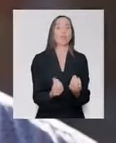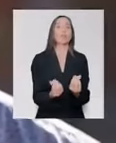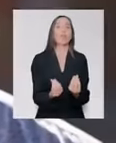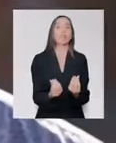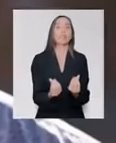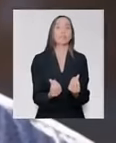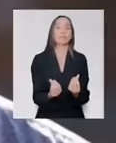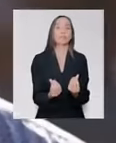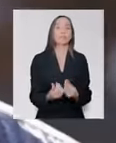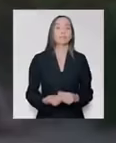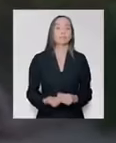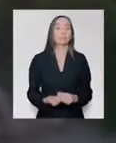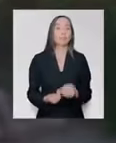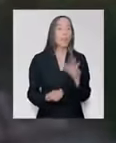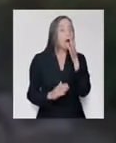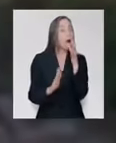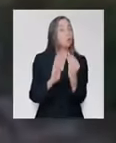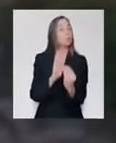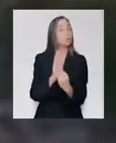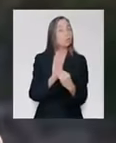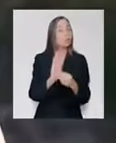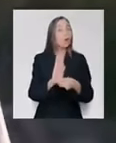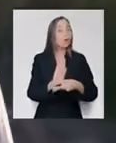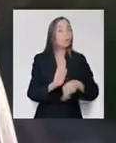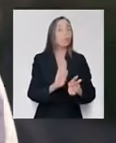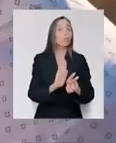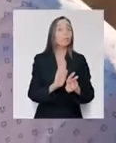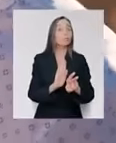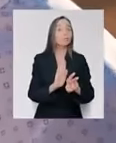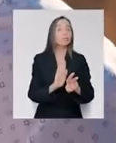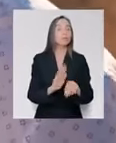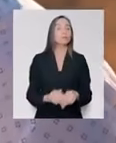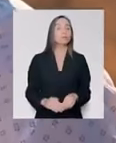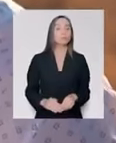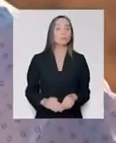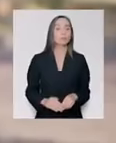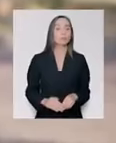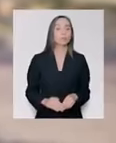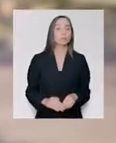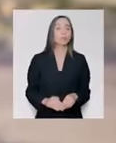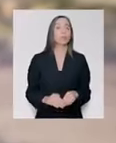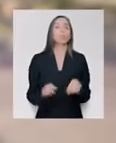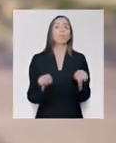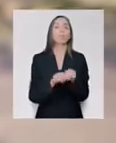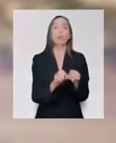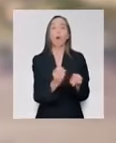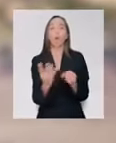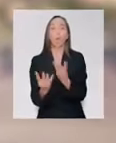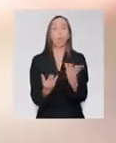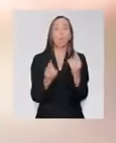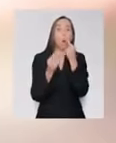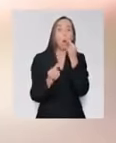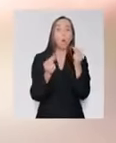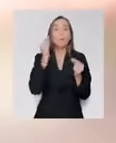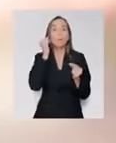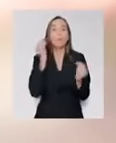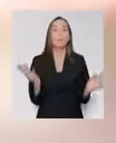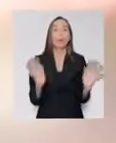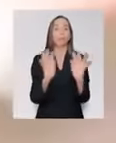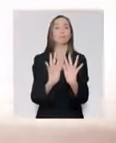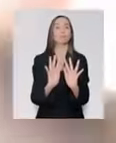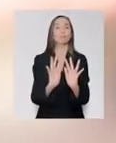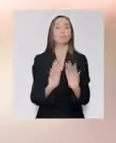calidad. De que el agua sea un derecho. De una efectiva paridad de género.